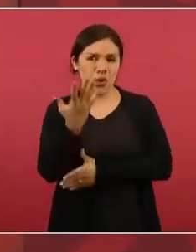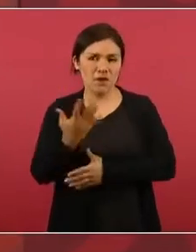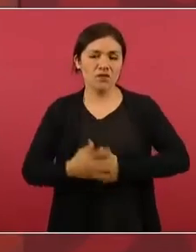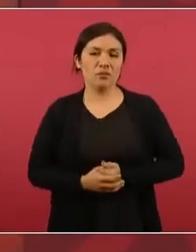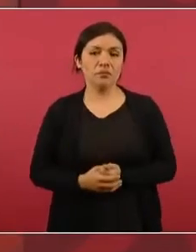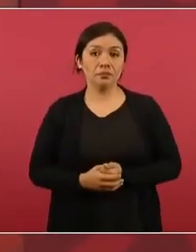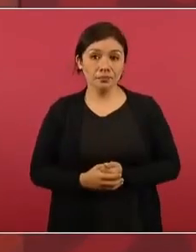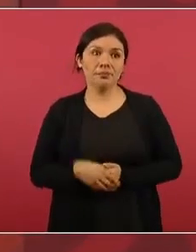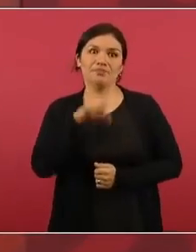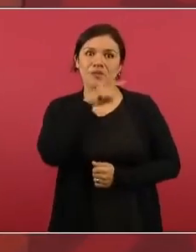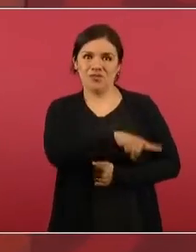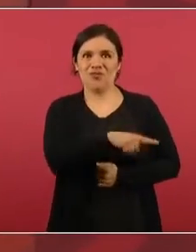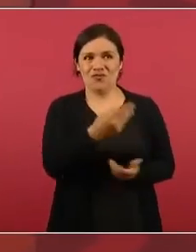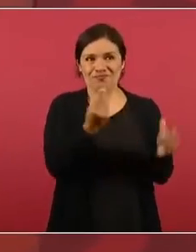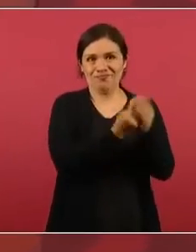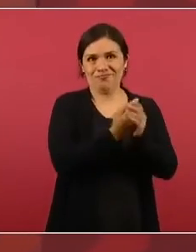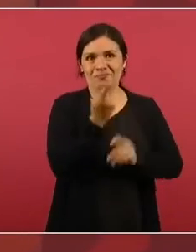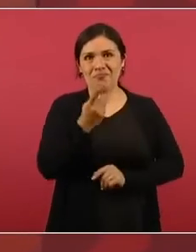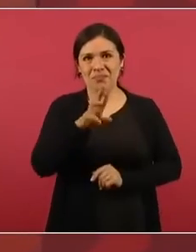en el PRI